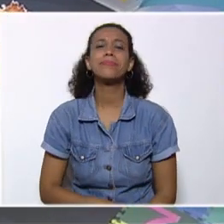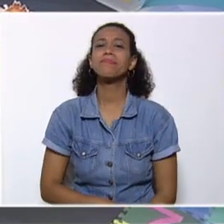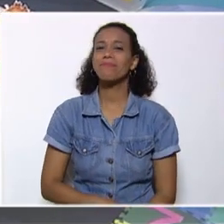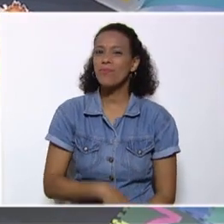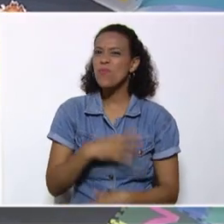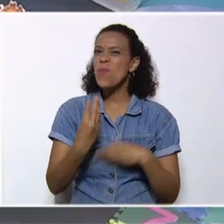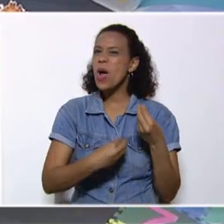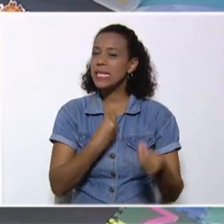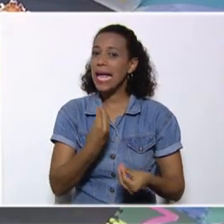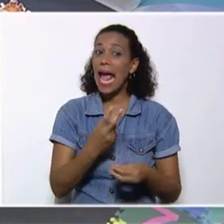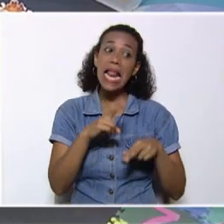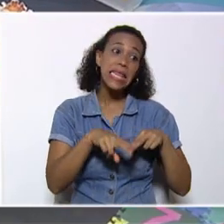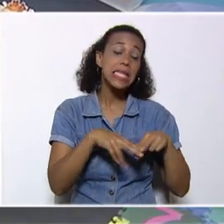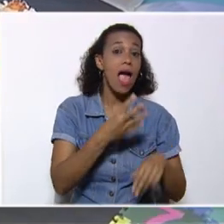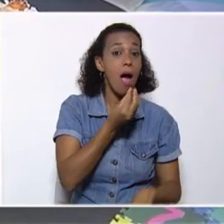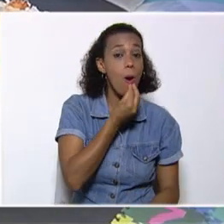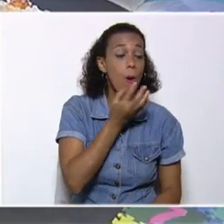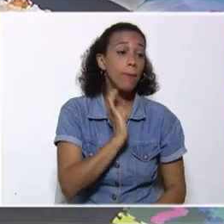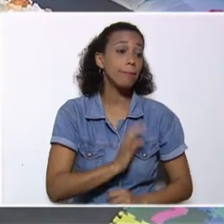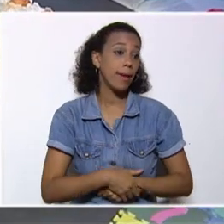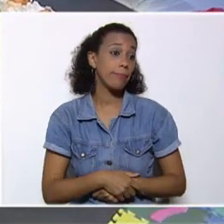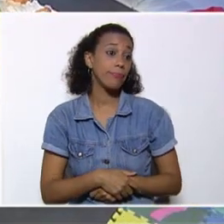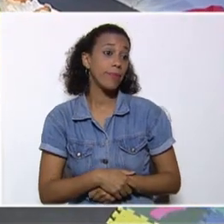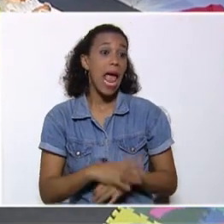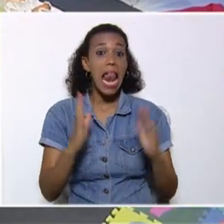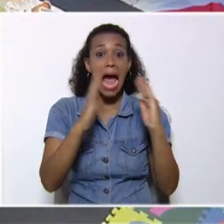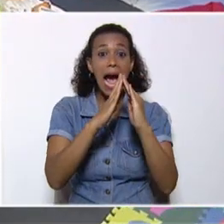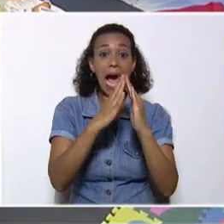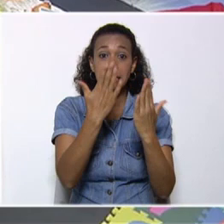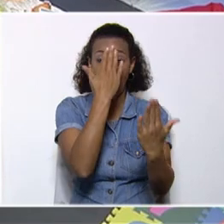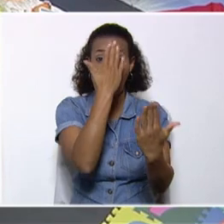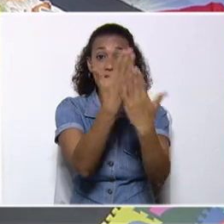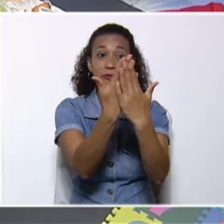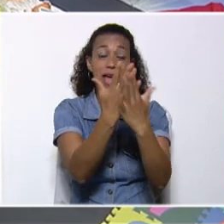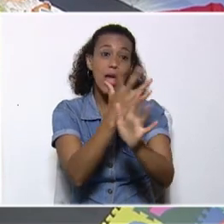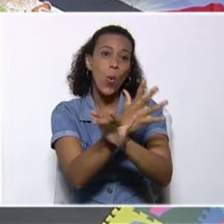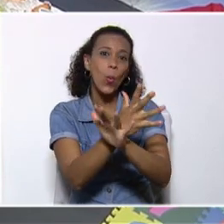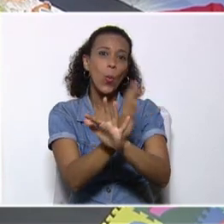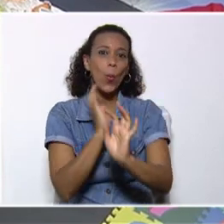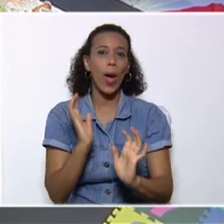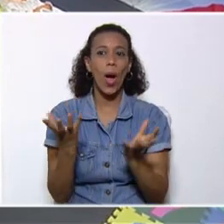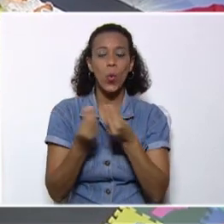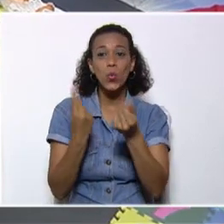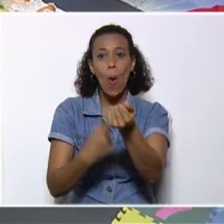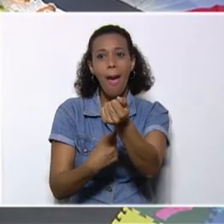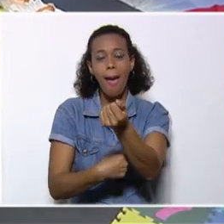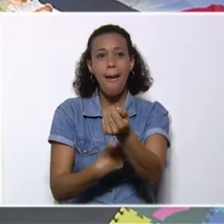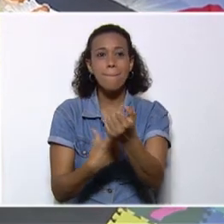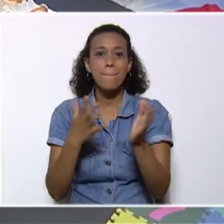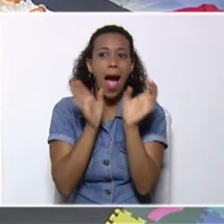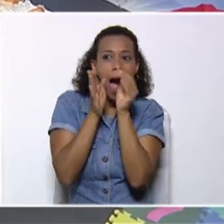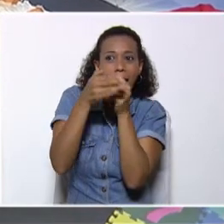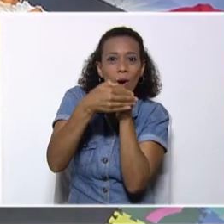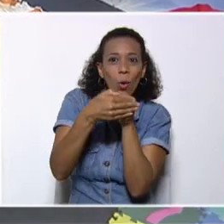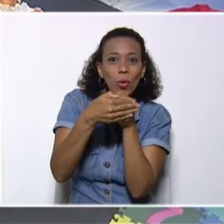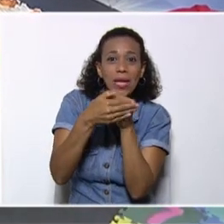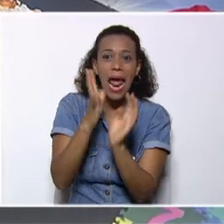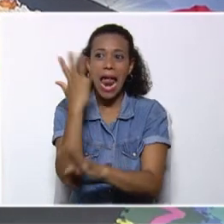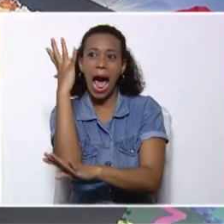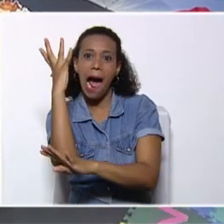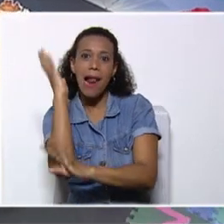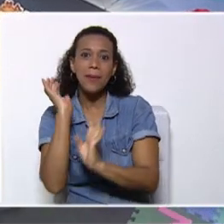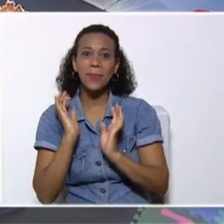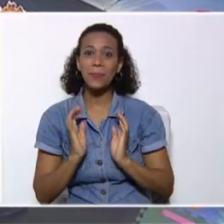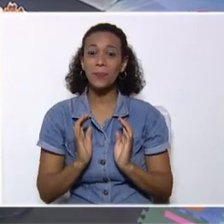podemos decir, la niña come y en la casa de al frente la niña juega con su hermano al escondido en el